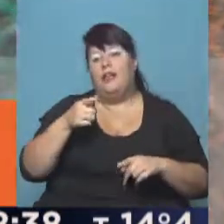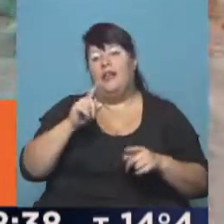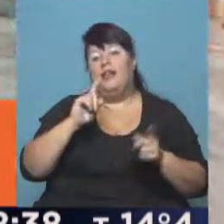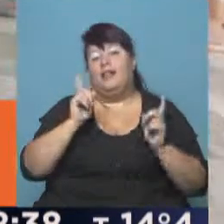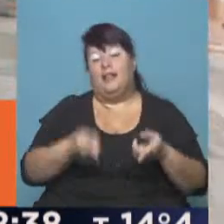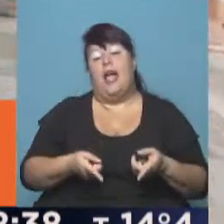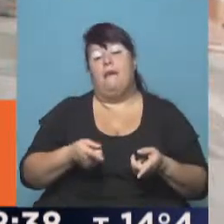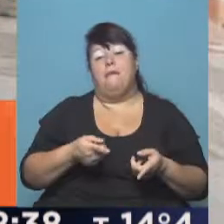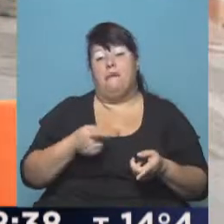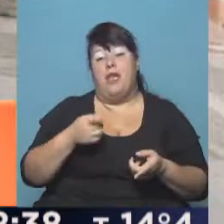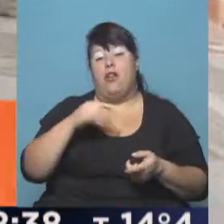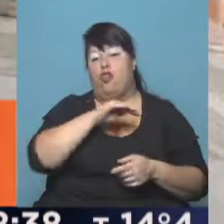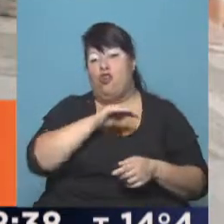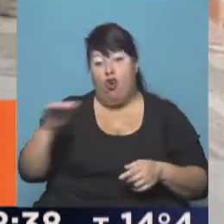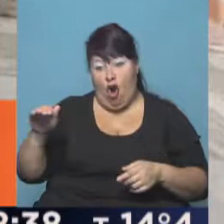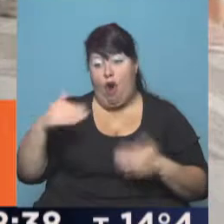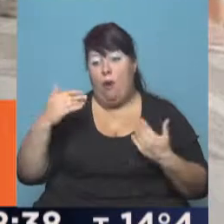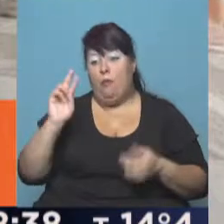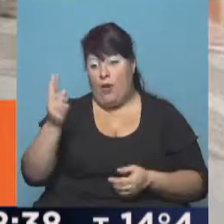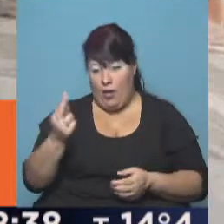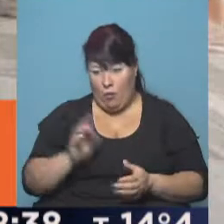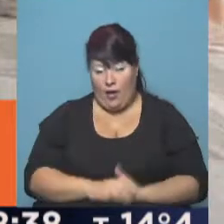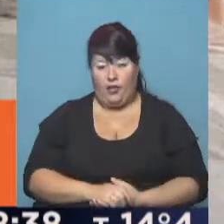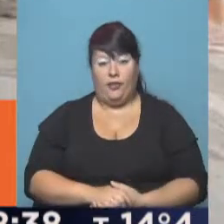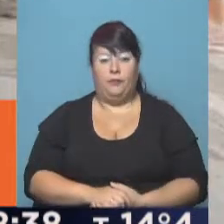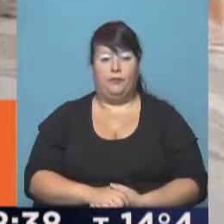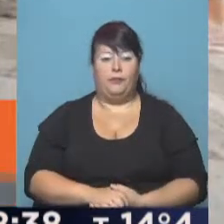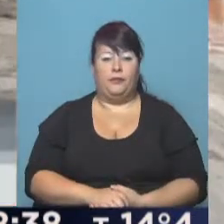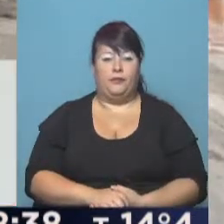se traduce en un coma que puede llevar a la muerte